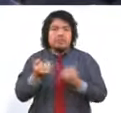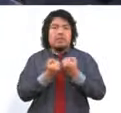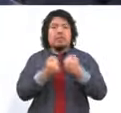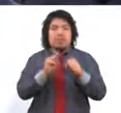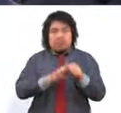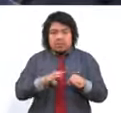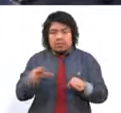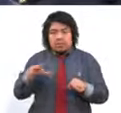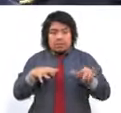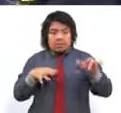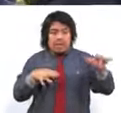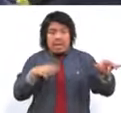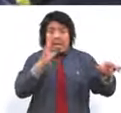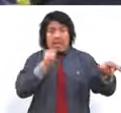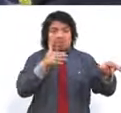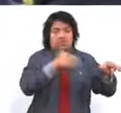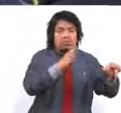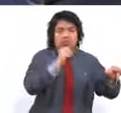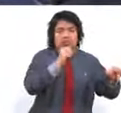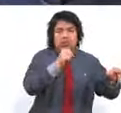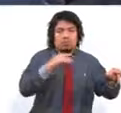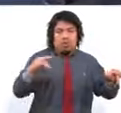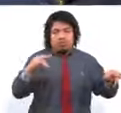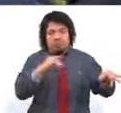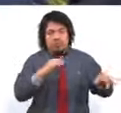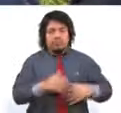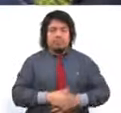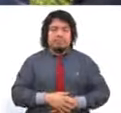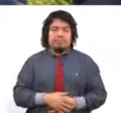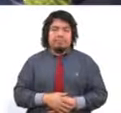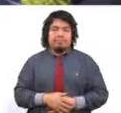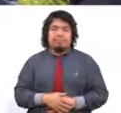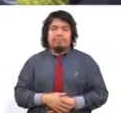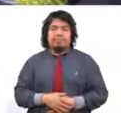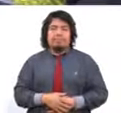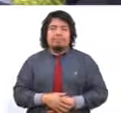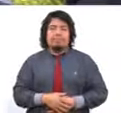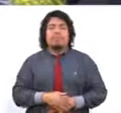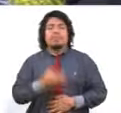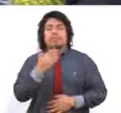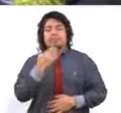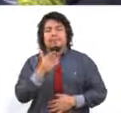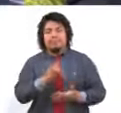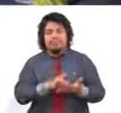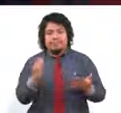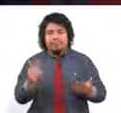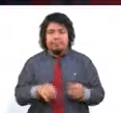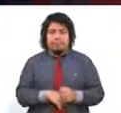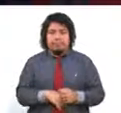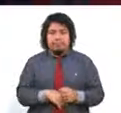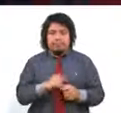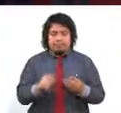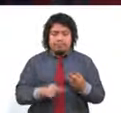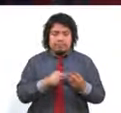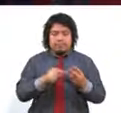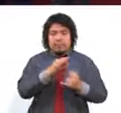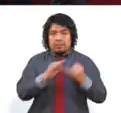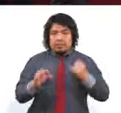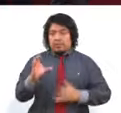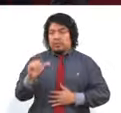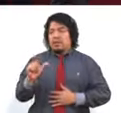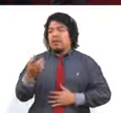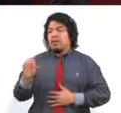alerta donde hay una restricción para que no pueda volar un dron. Muchísimas gracias. Gracias. Última pregunta,